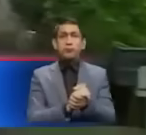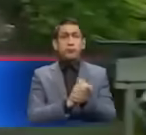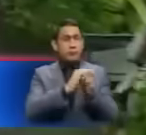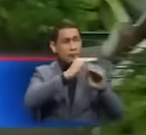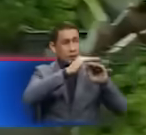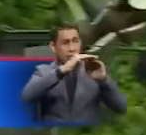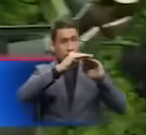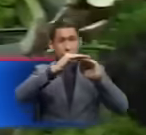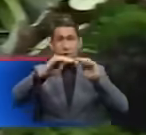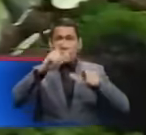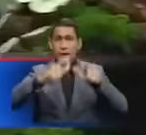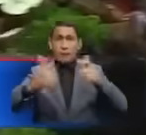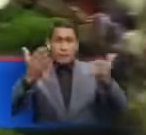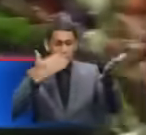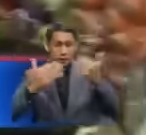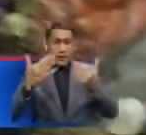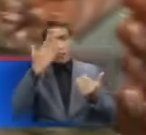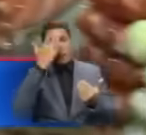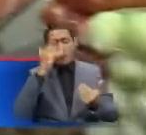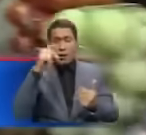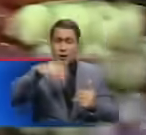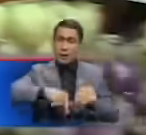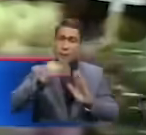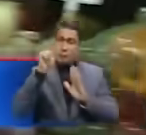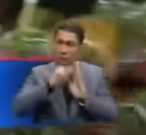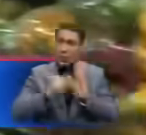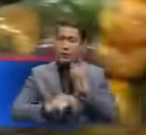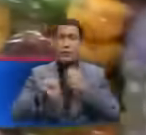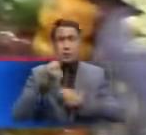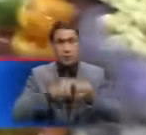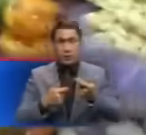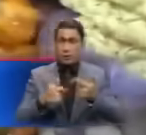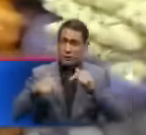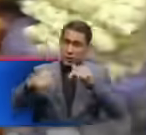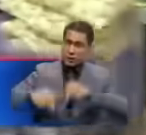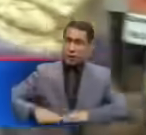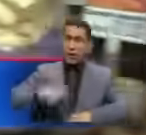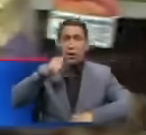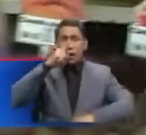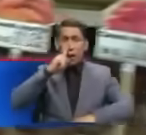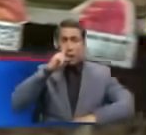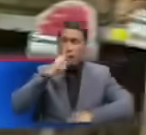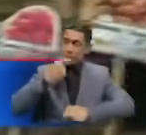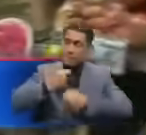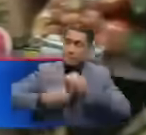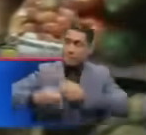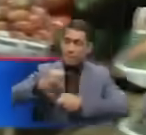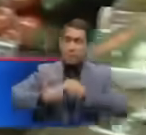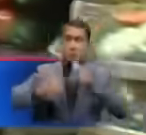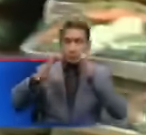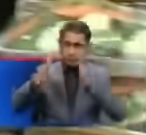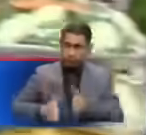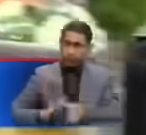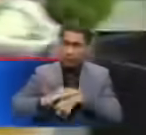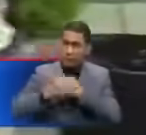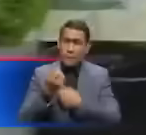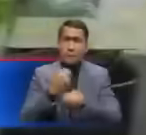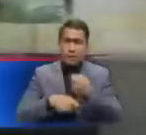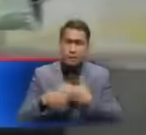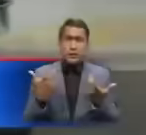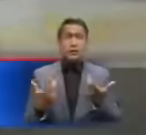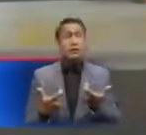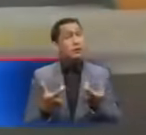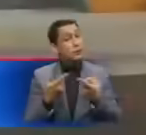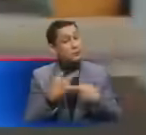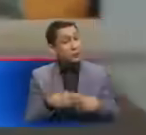venga a un mercado que sabe que aquí las caseritas les va a atender con el mayor cariño posible y dable. Pero siempre están regulando ustedes, están